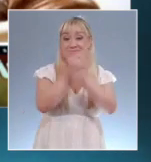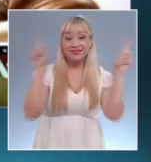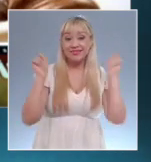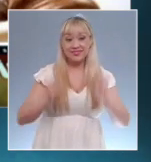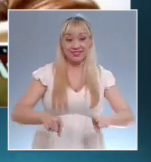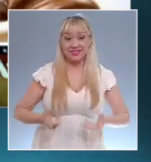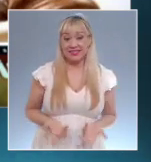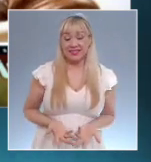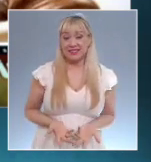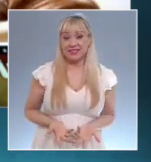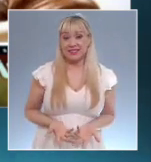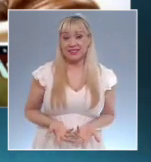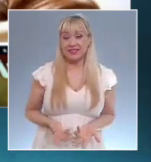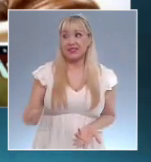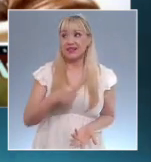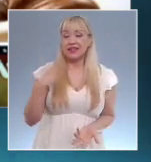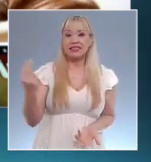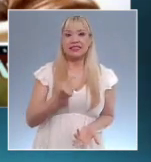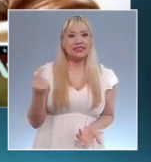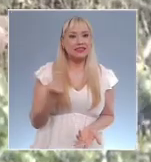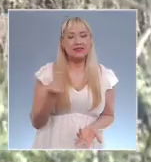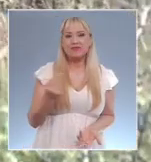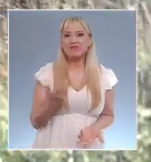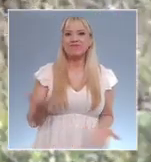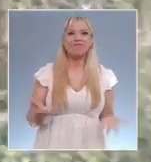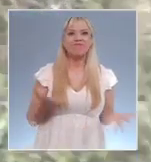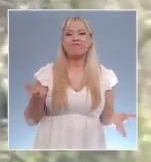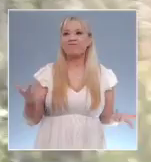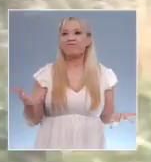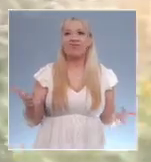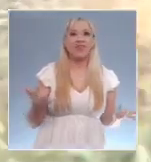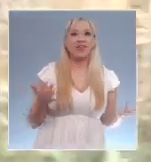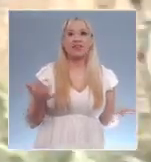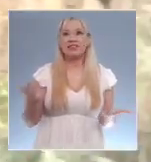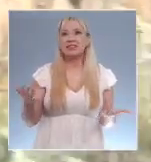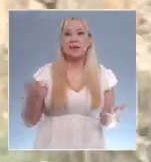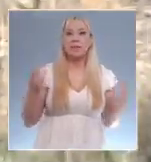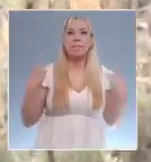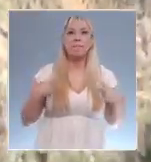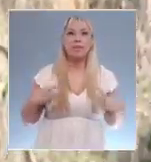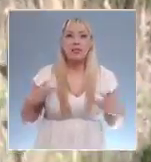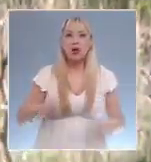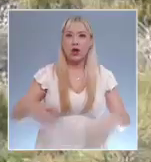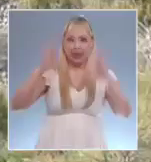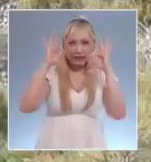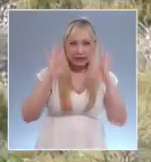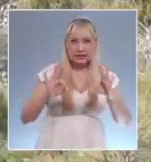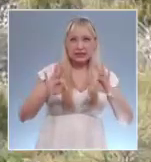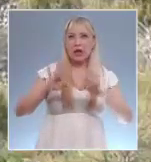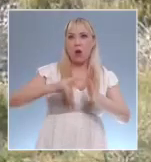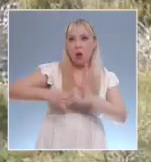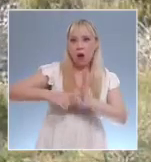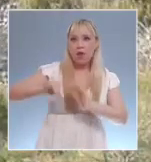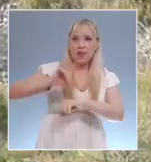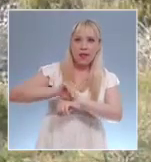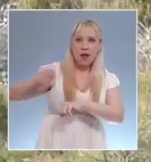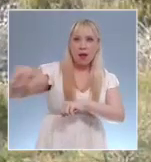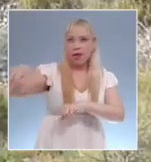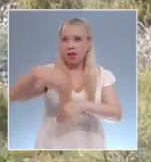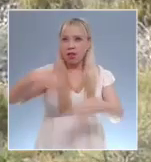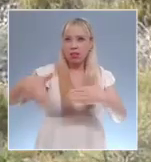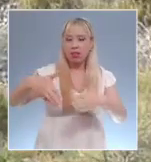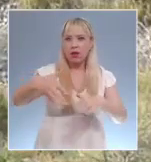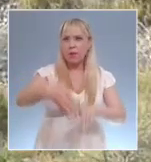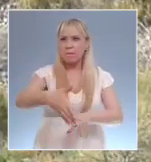cercano, la última vez que fuera vista la víctima. Compartió algunos requisitos indispensables para la correcta judicialización